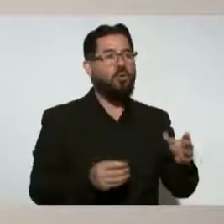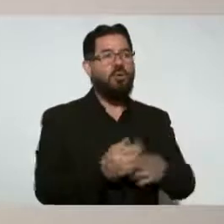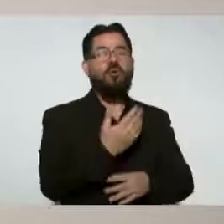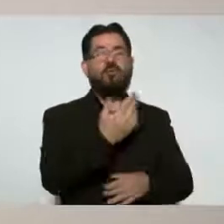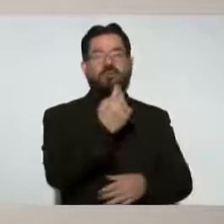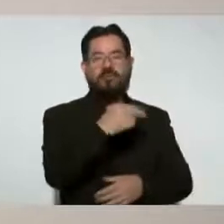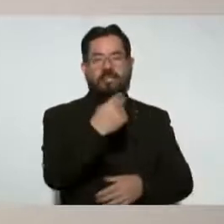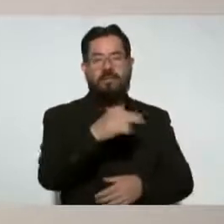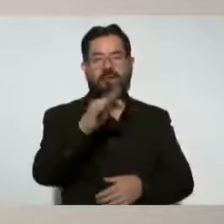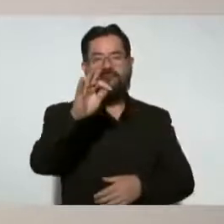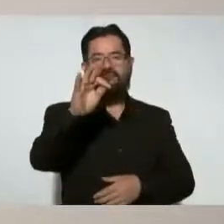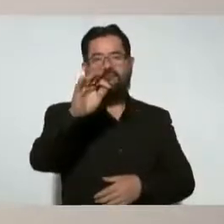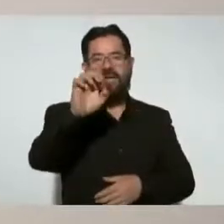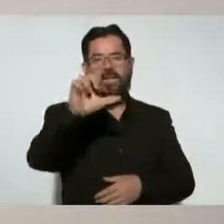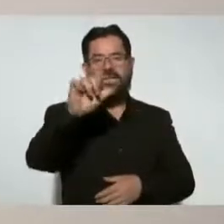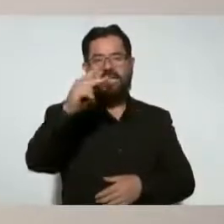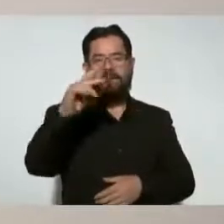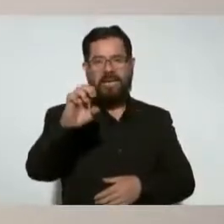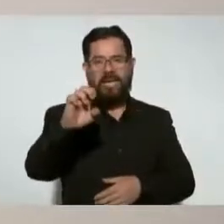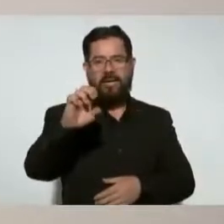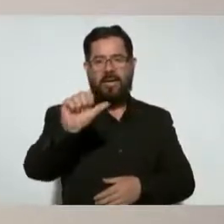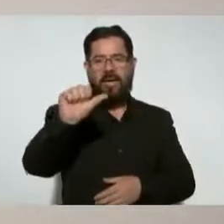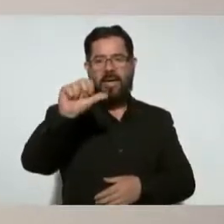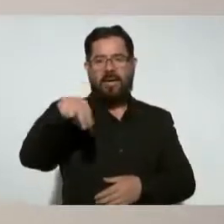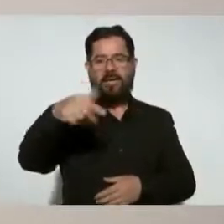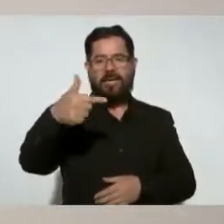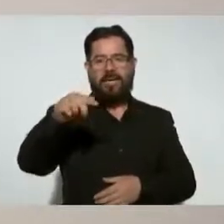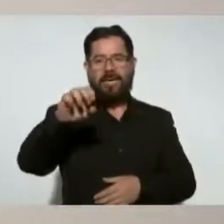Ángeles y